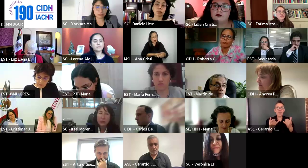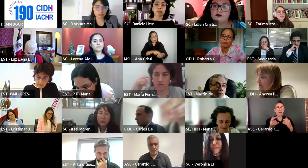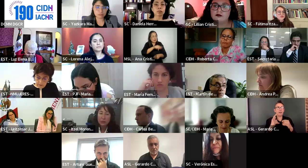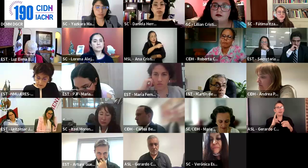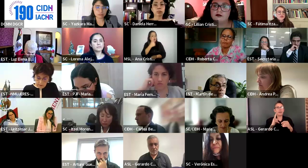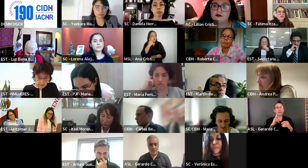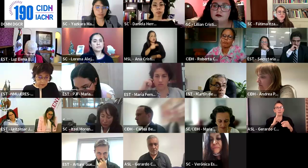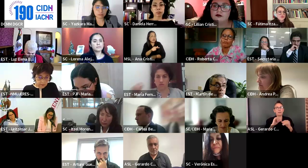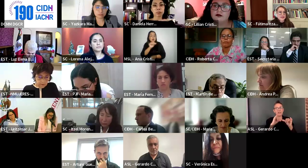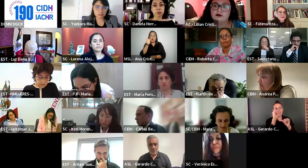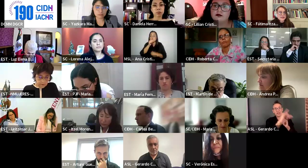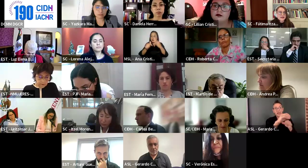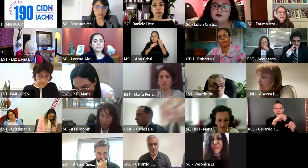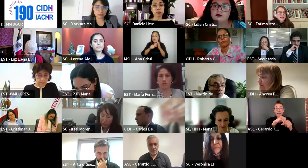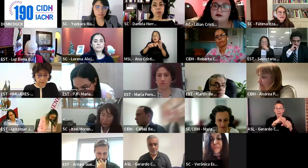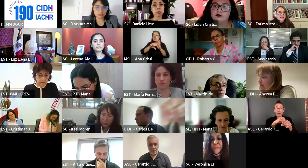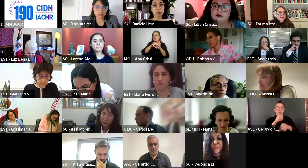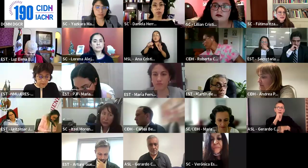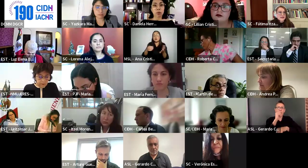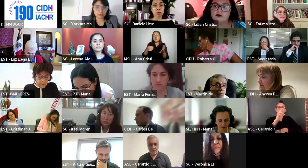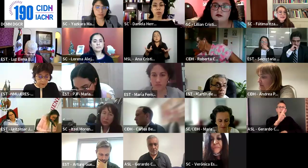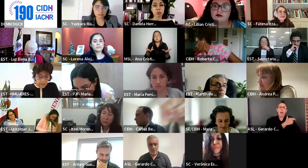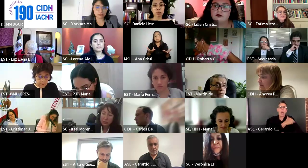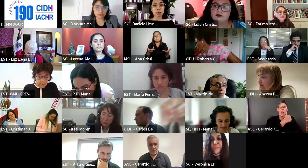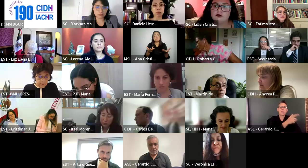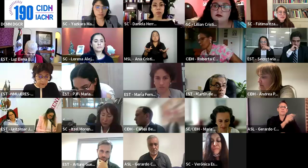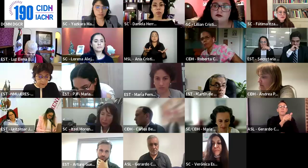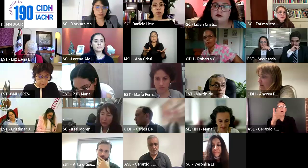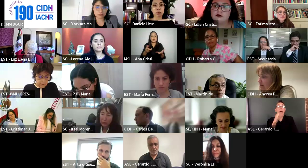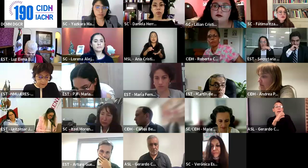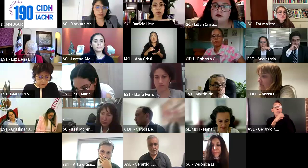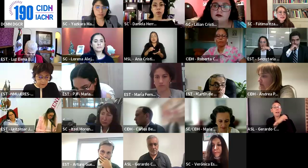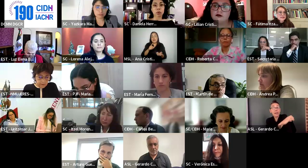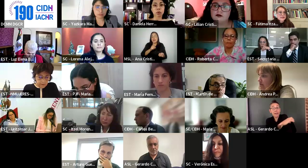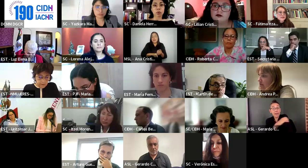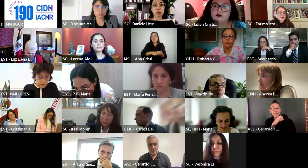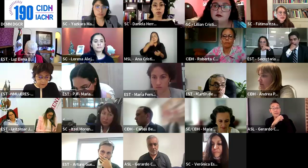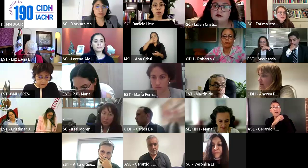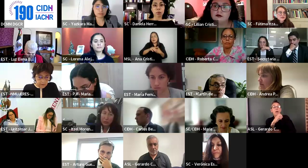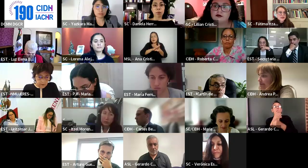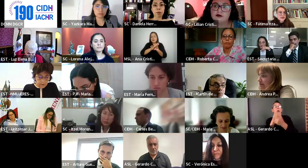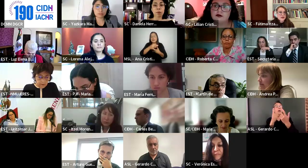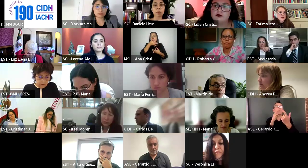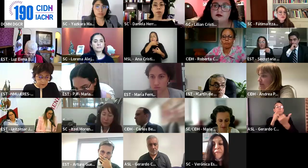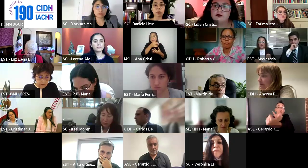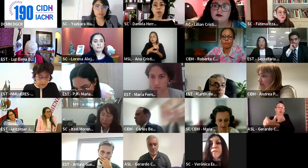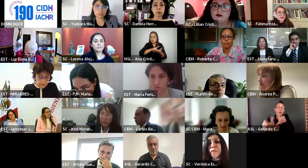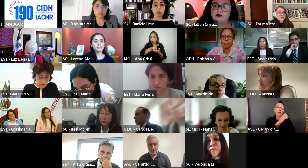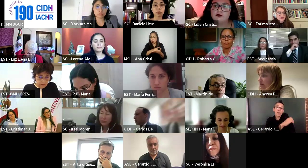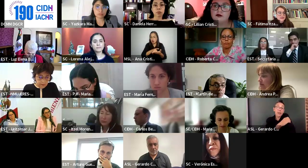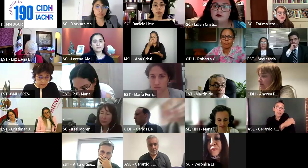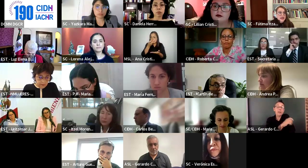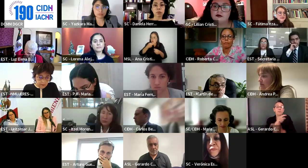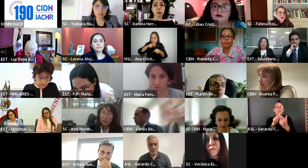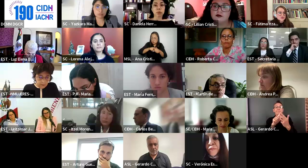en otros espacios, como pueden ser clínicas de tratamiento contra las adicciones u